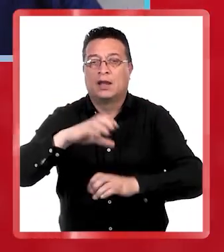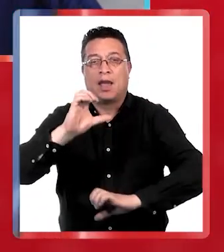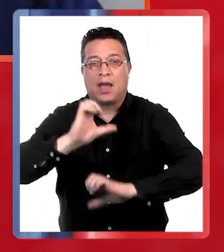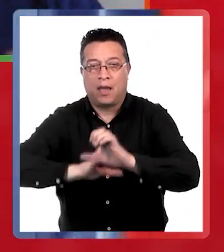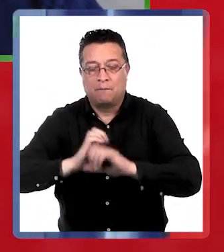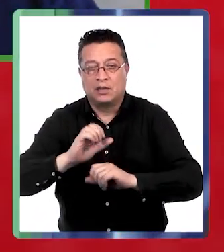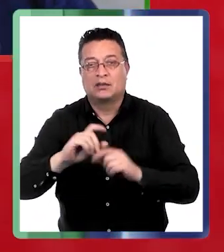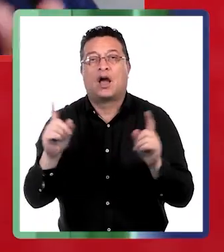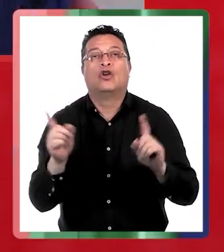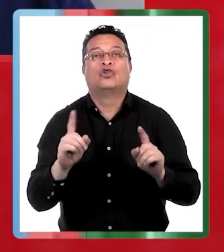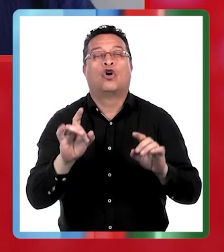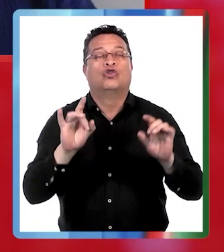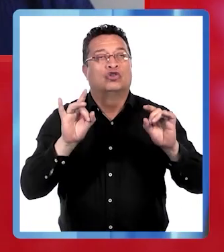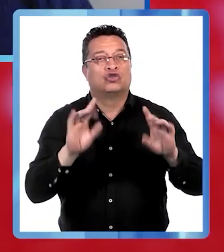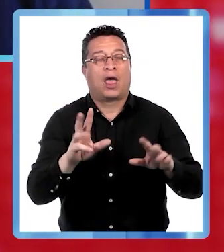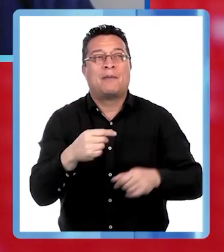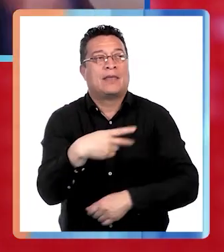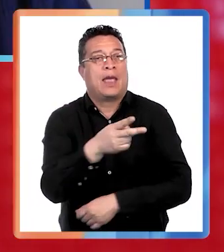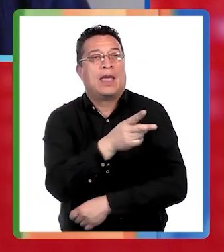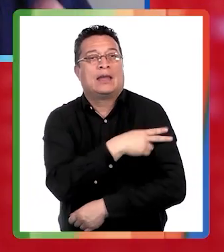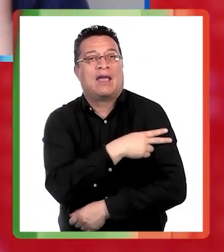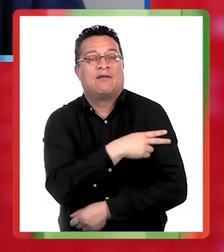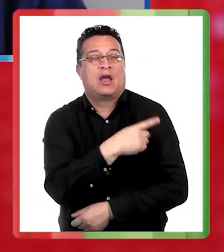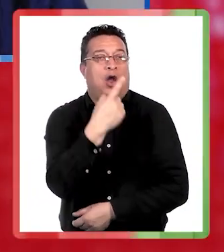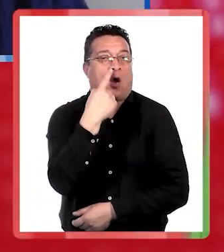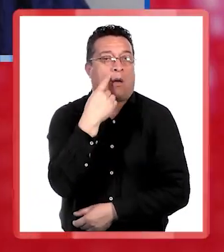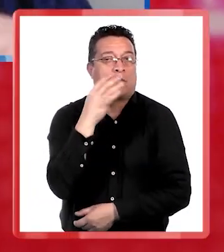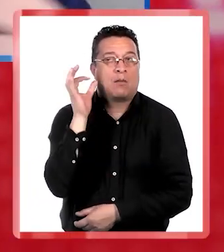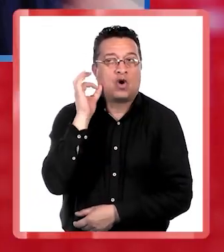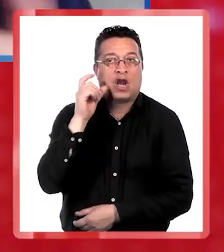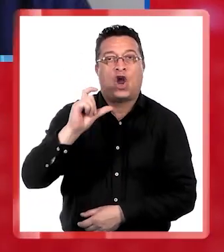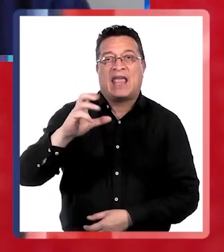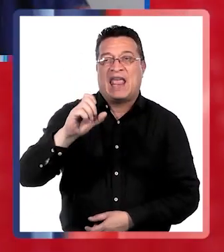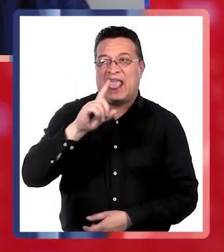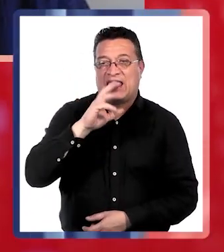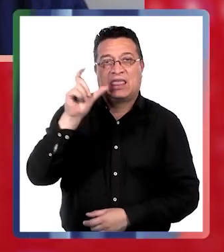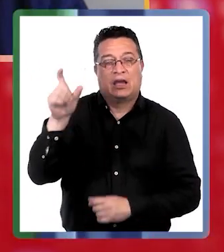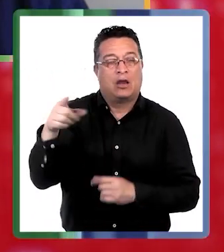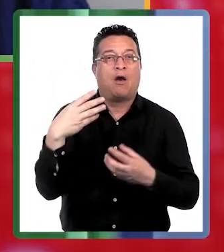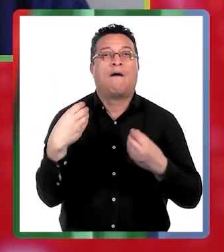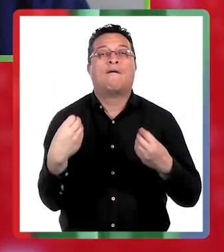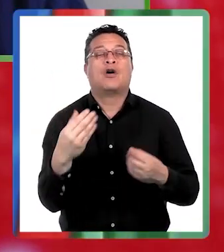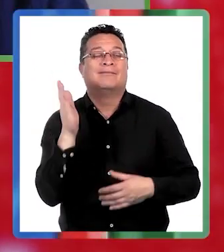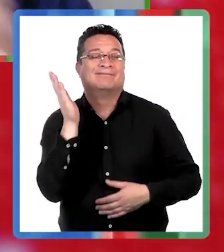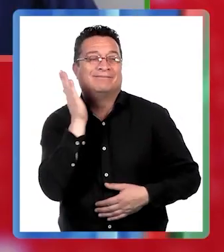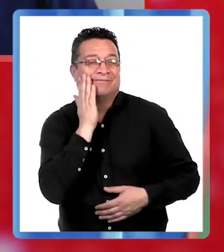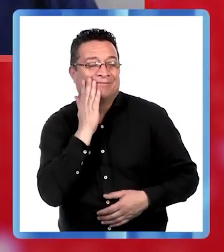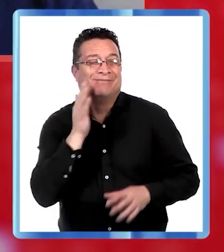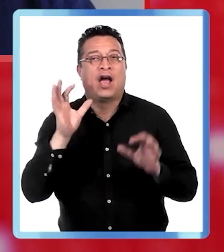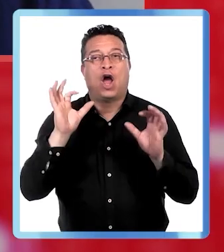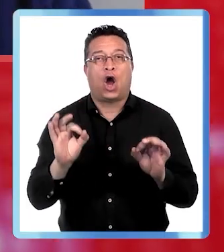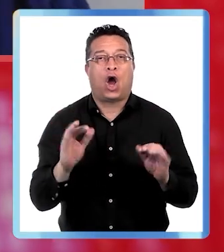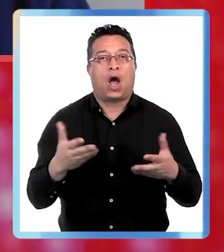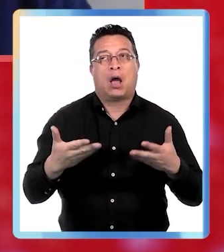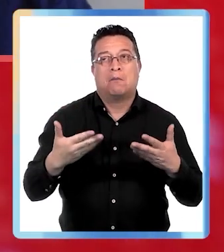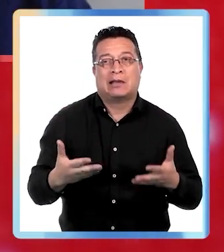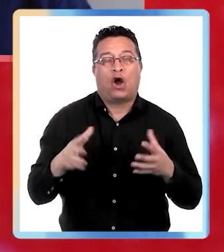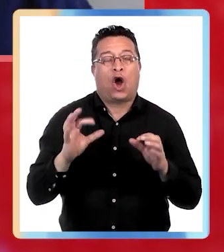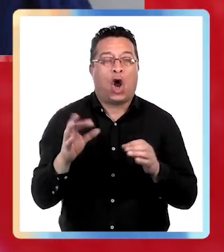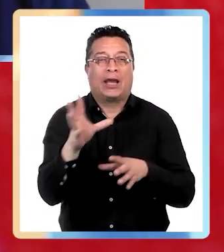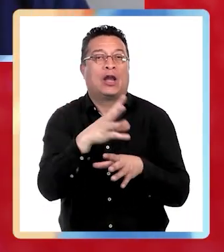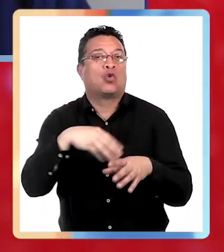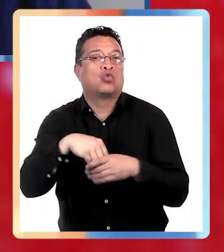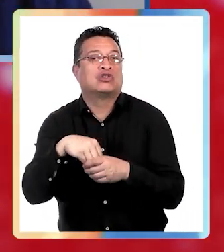en la organización y que ya no depende de si el jefe o la jefa o él o la gerente son buena onda o